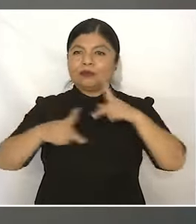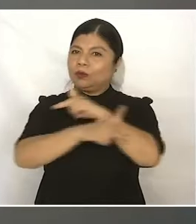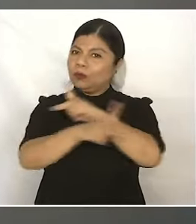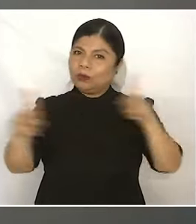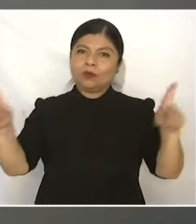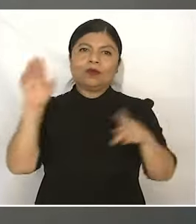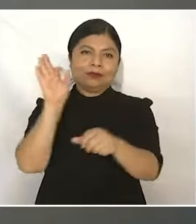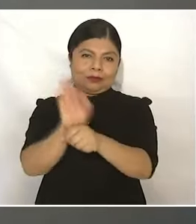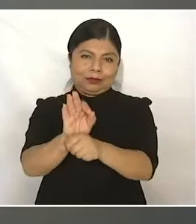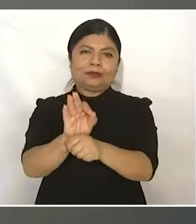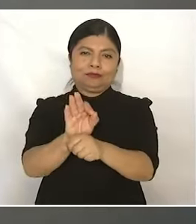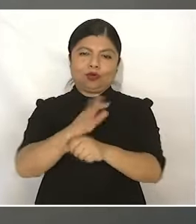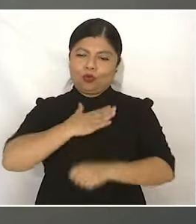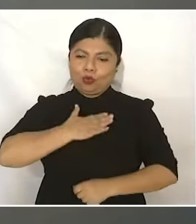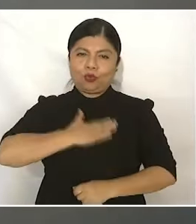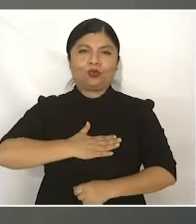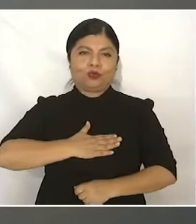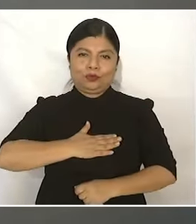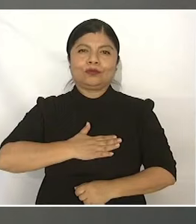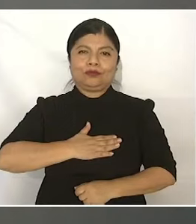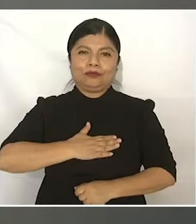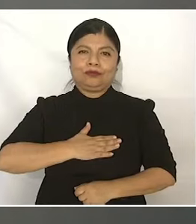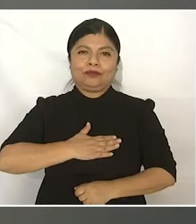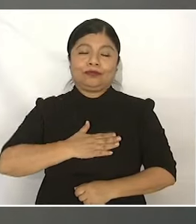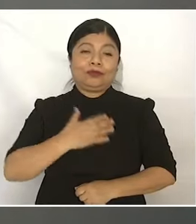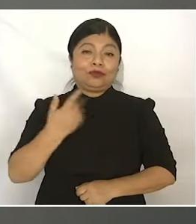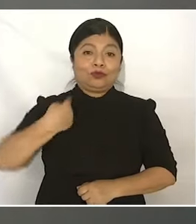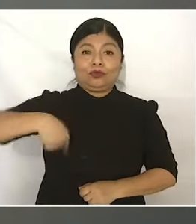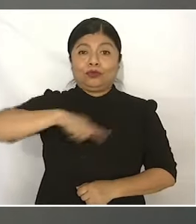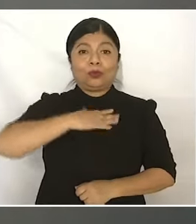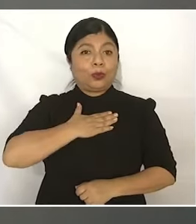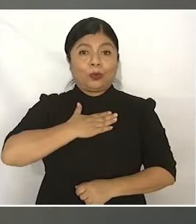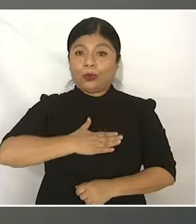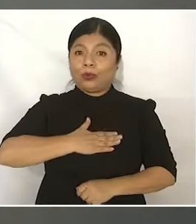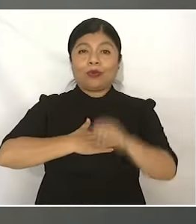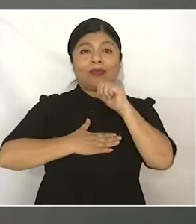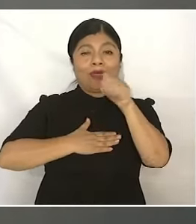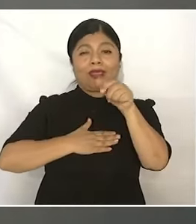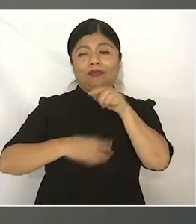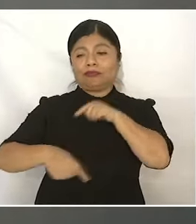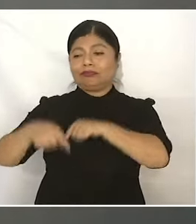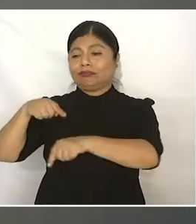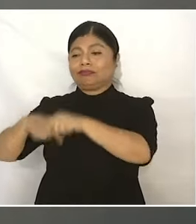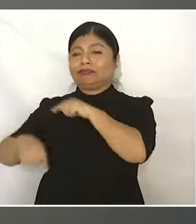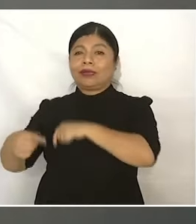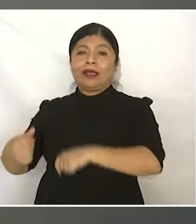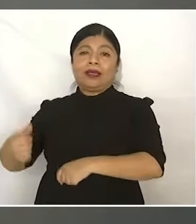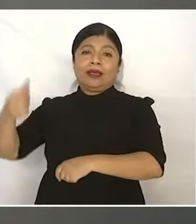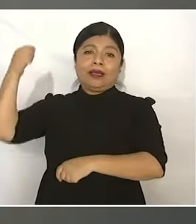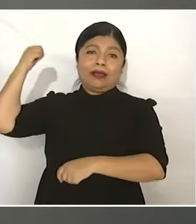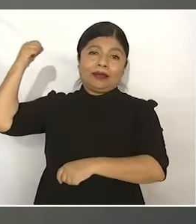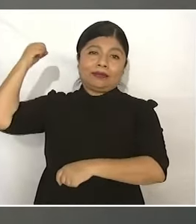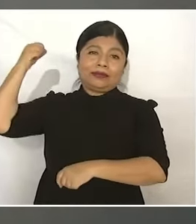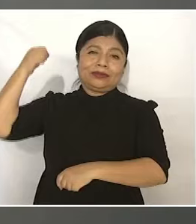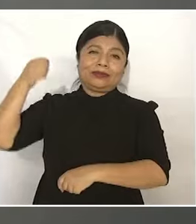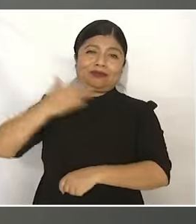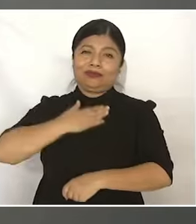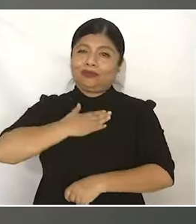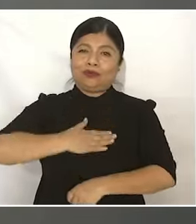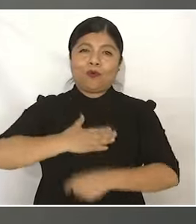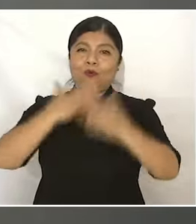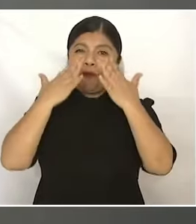Progreso sin justicia es retroceso, es progreso con justicia.